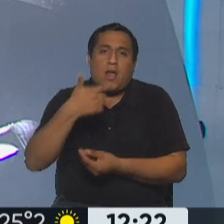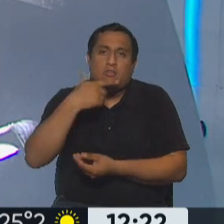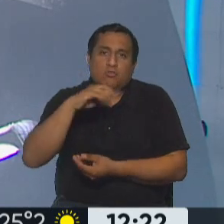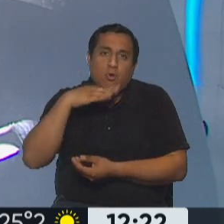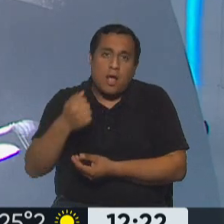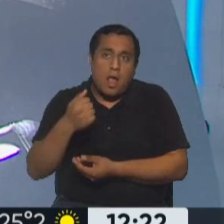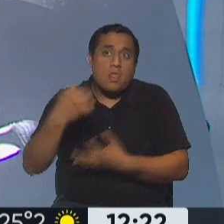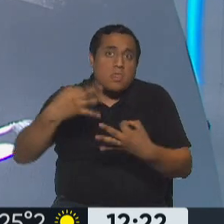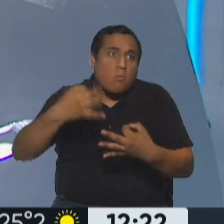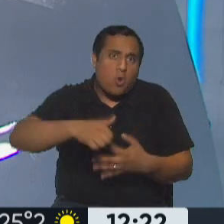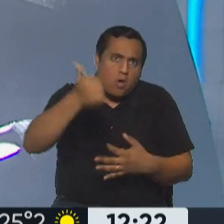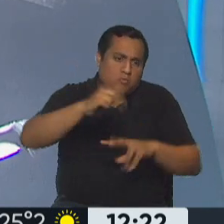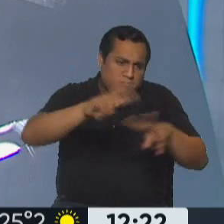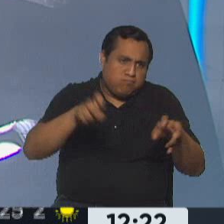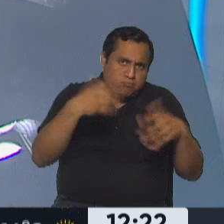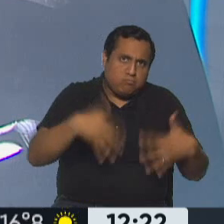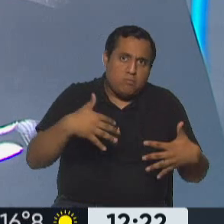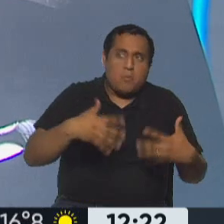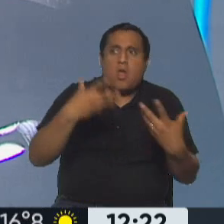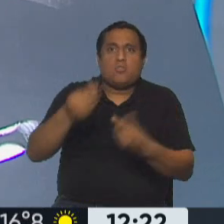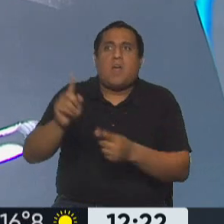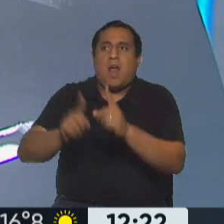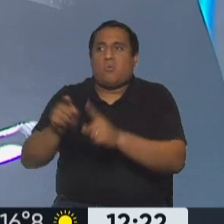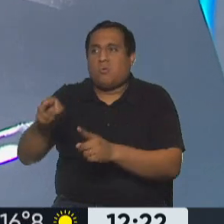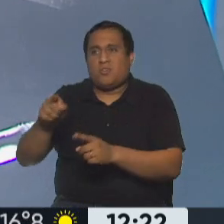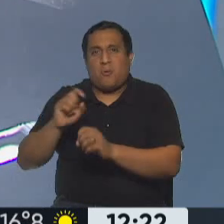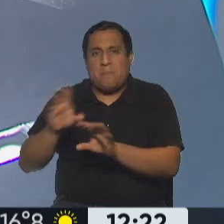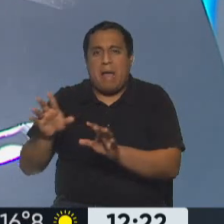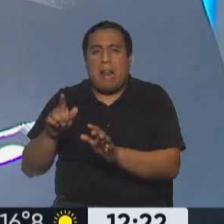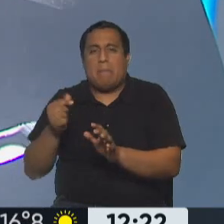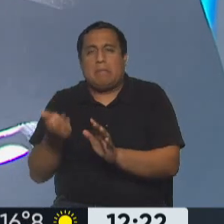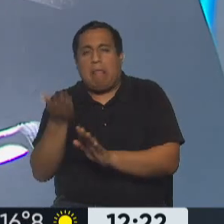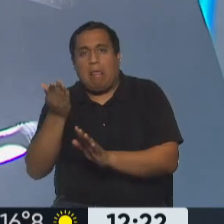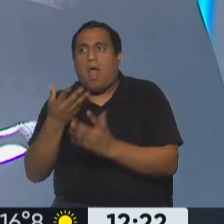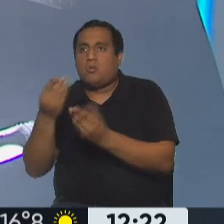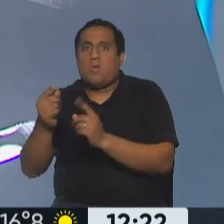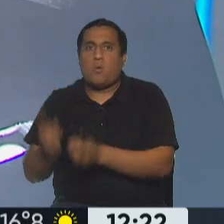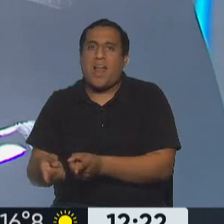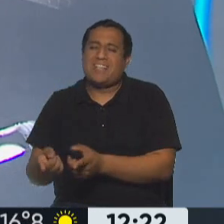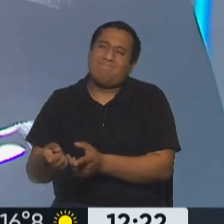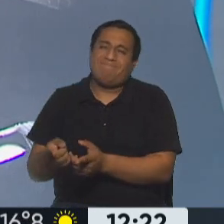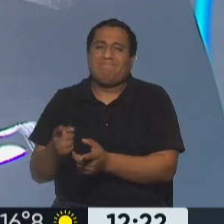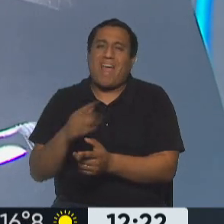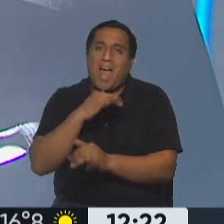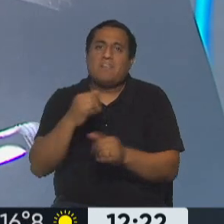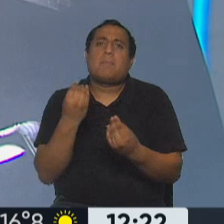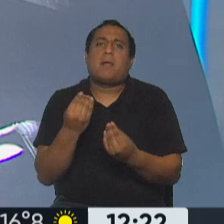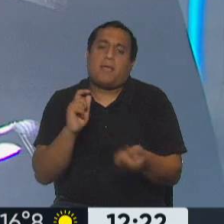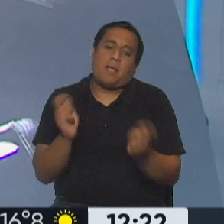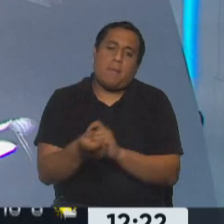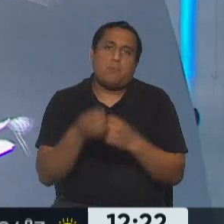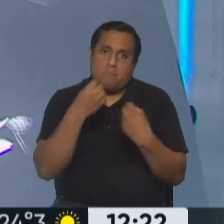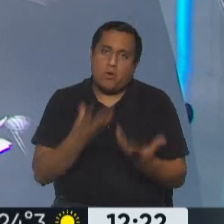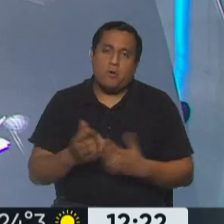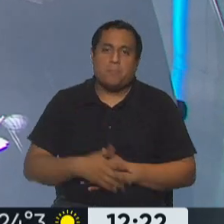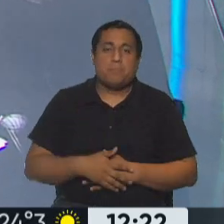más allá de los éxitos de los grandes números, se desvió el beneficio, también hay que marcarlo para corregir, digamos, me parece. Totalmente. Es así. En minutos, ¿te parece,